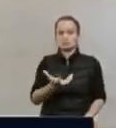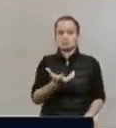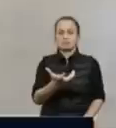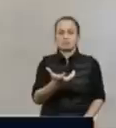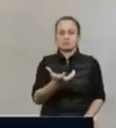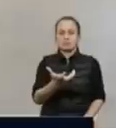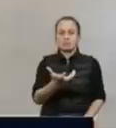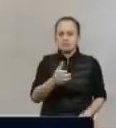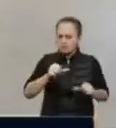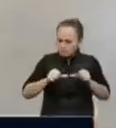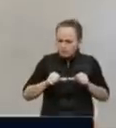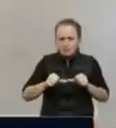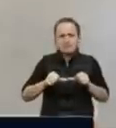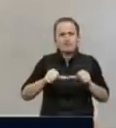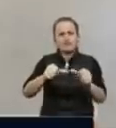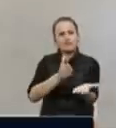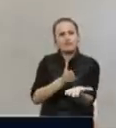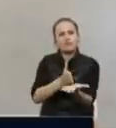Y permanecen,